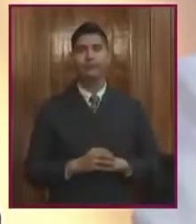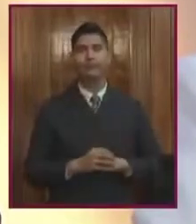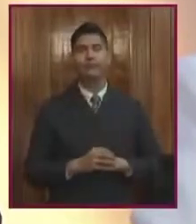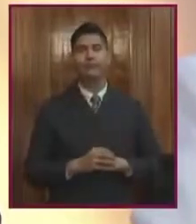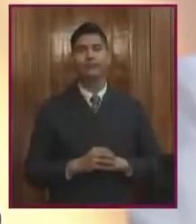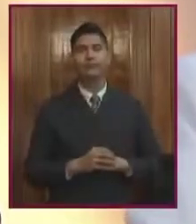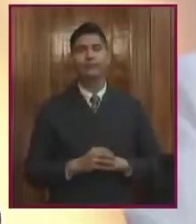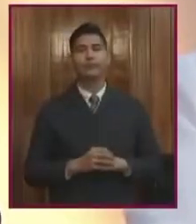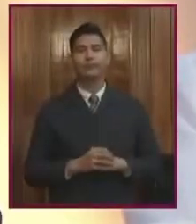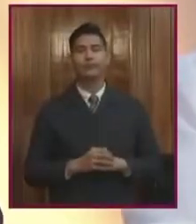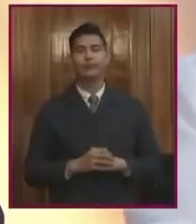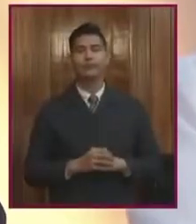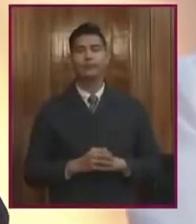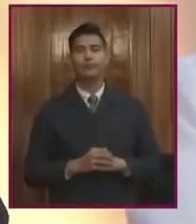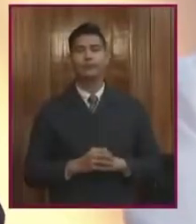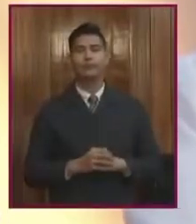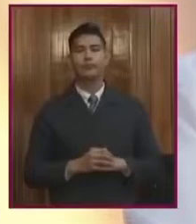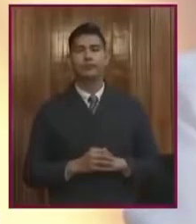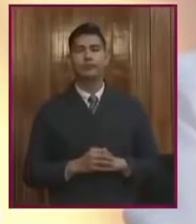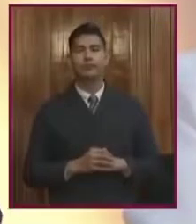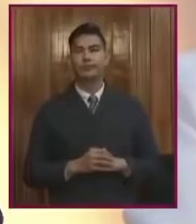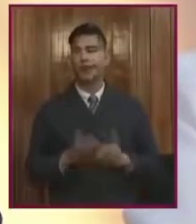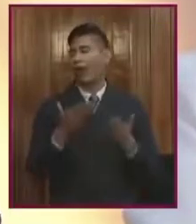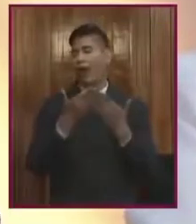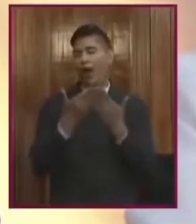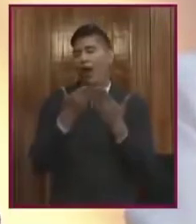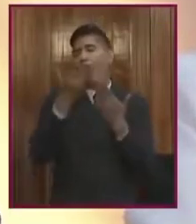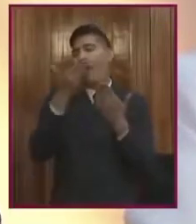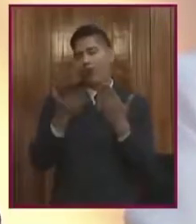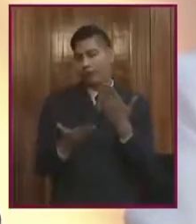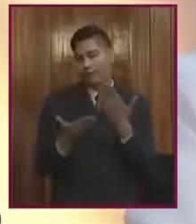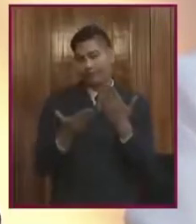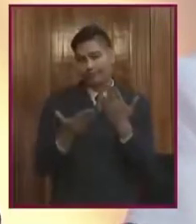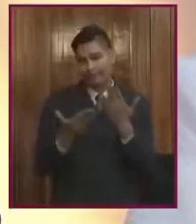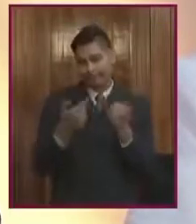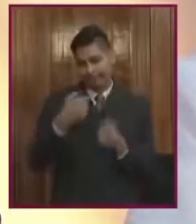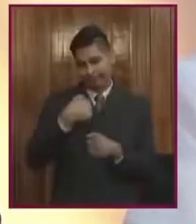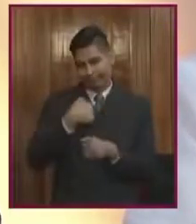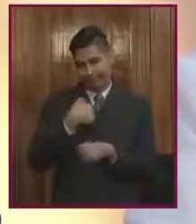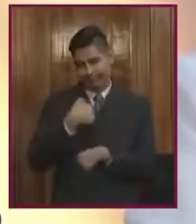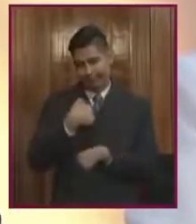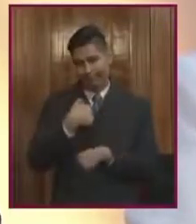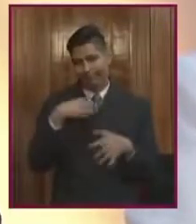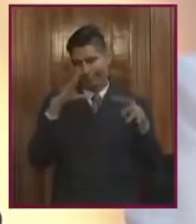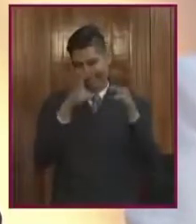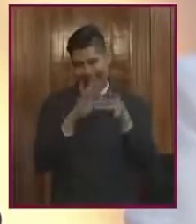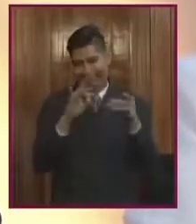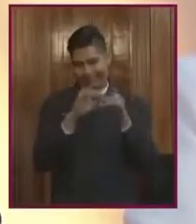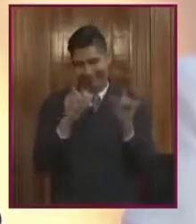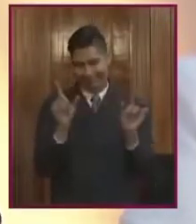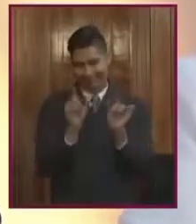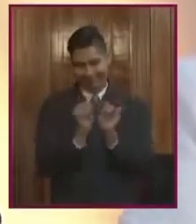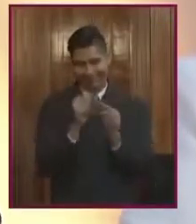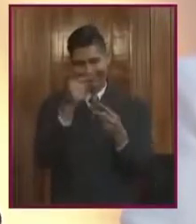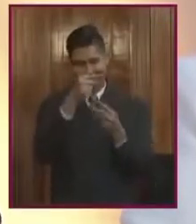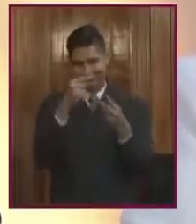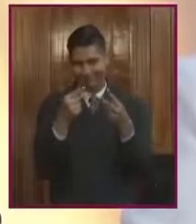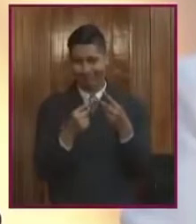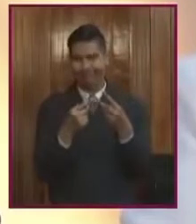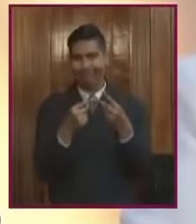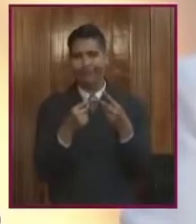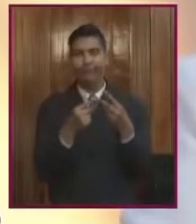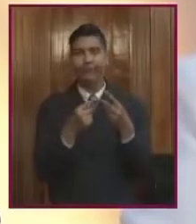realidad. Me permitiré solamente en esta intervención mencionar dos grandes retos